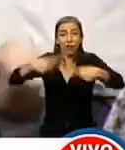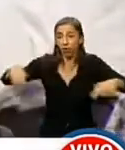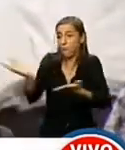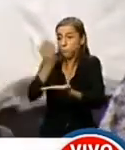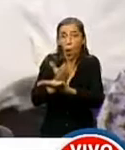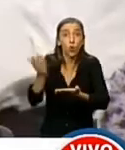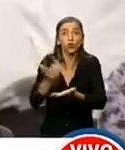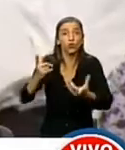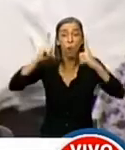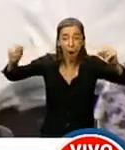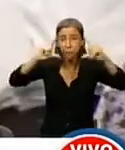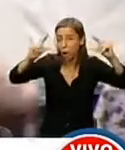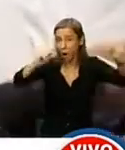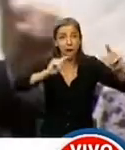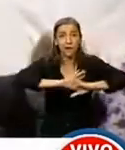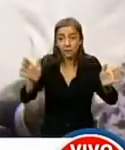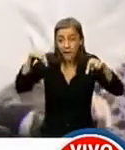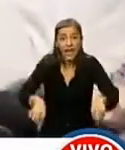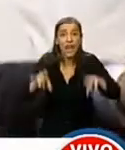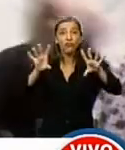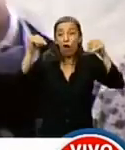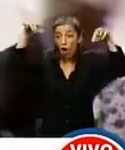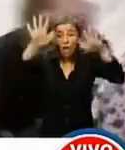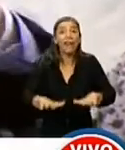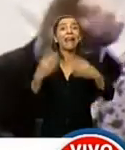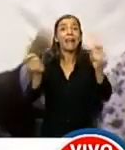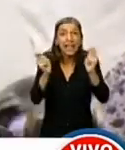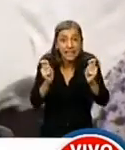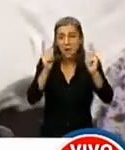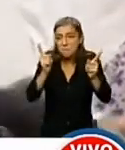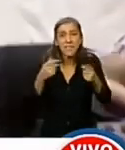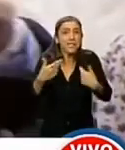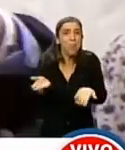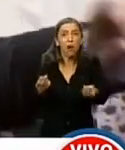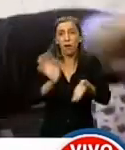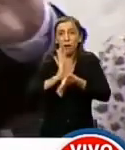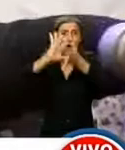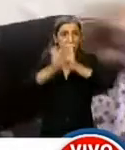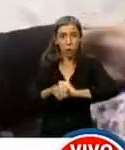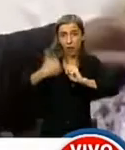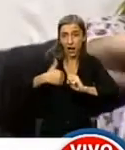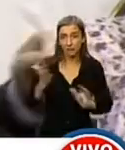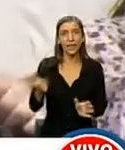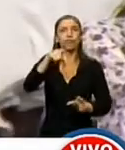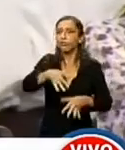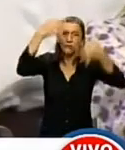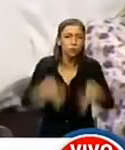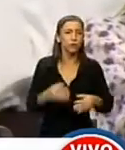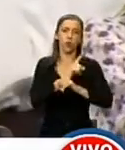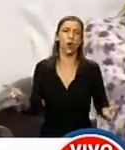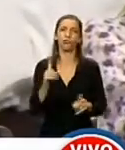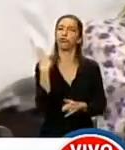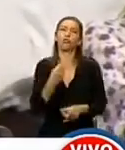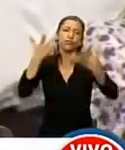parasitan al sector privado productivo por lo tanto por ser absolutamente inmoral nosotros no vamos a acompañar este proyecto